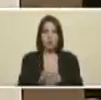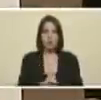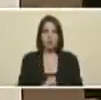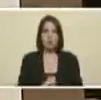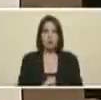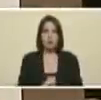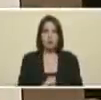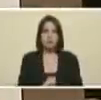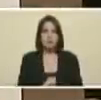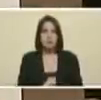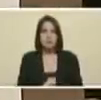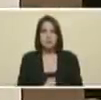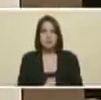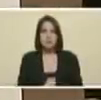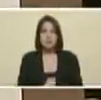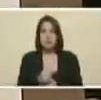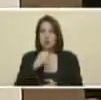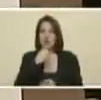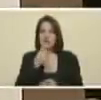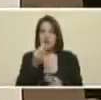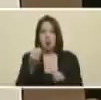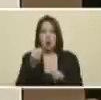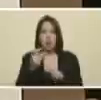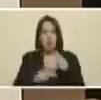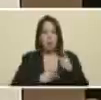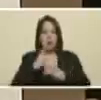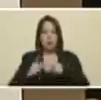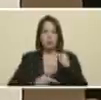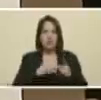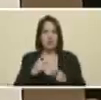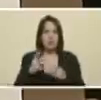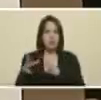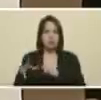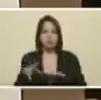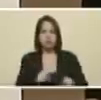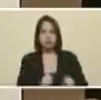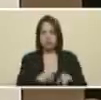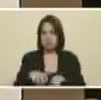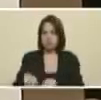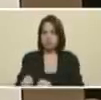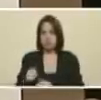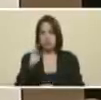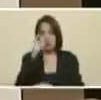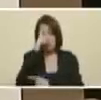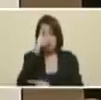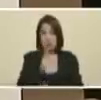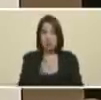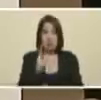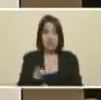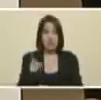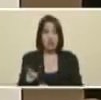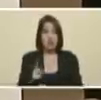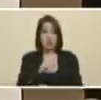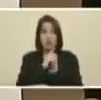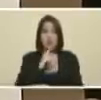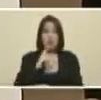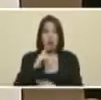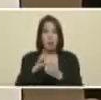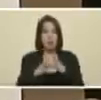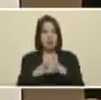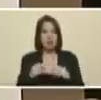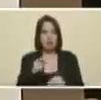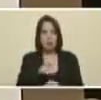Nos contaba Lee cómo fue el proceso de negociación que él dirigió a nombre del PRB Ruptura.